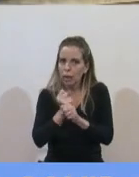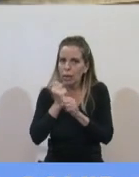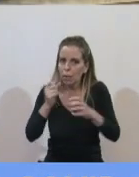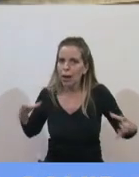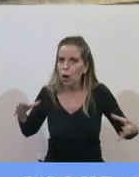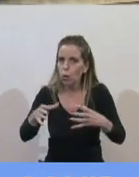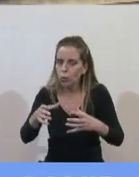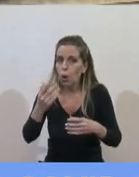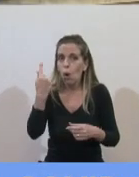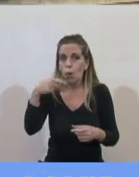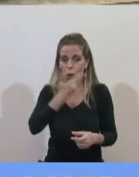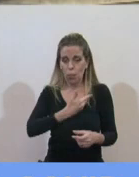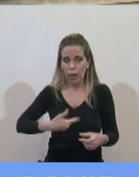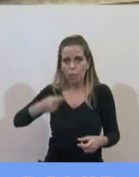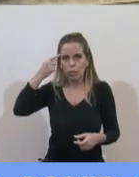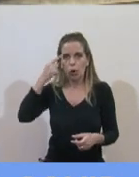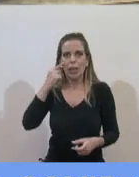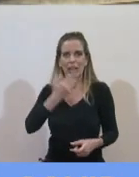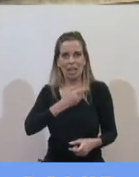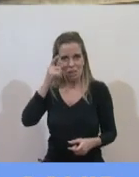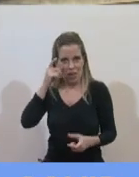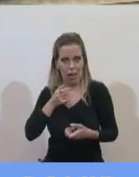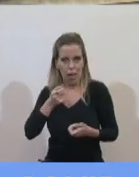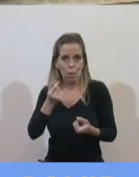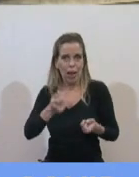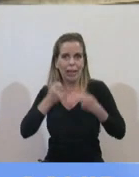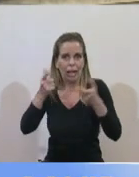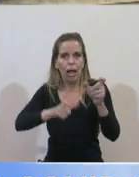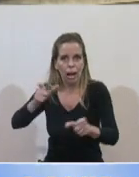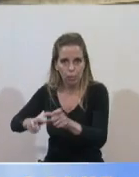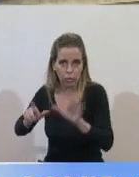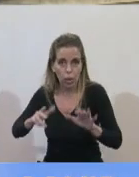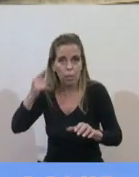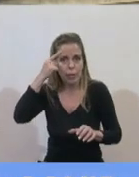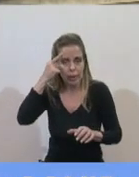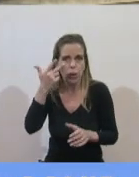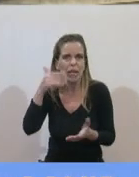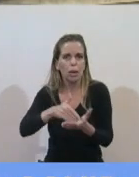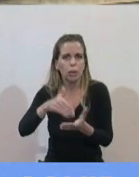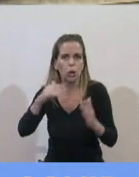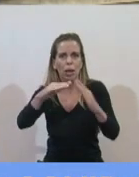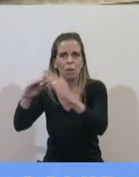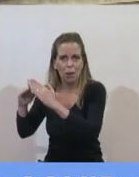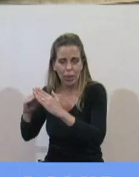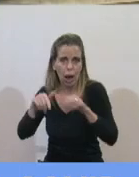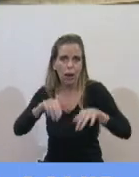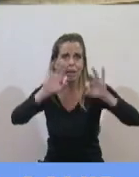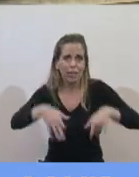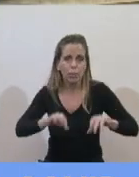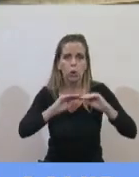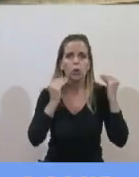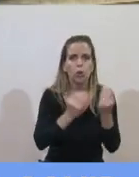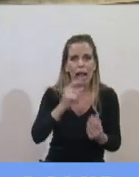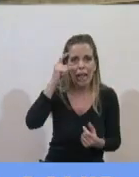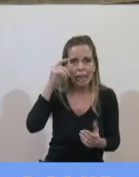que cuando se pensó el ife se anunciaron 3,6 millones de hogares y ahora estamos hablando de 10 no teníamos bien los datos el